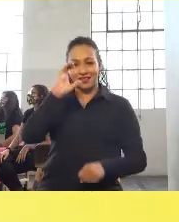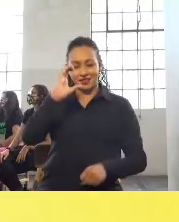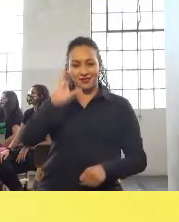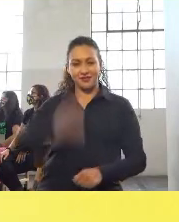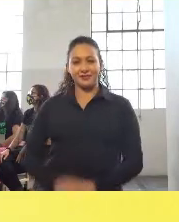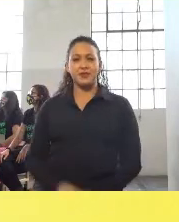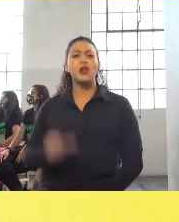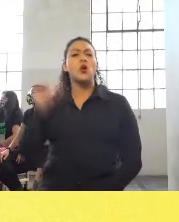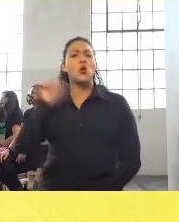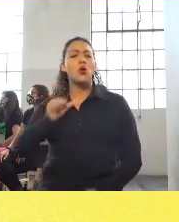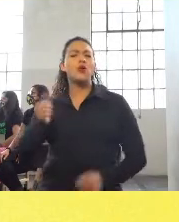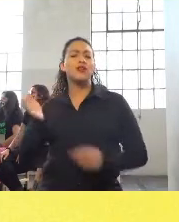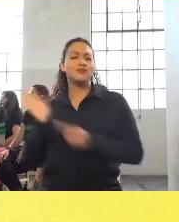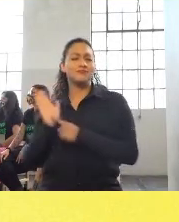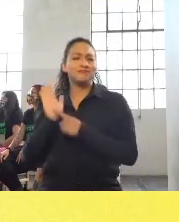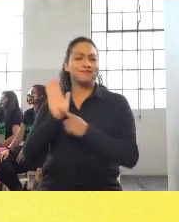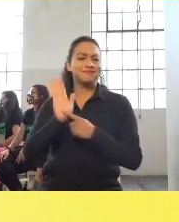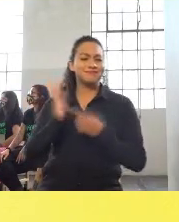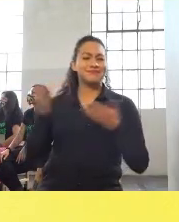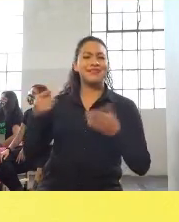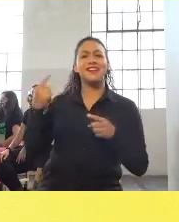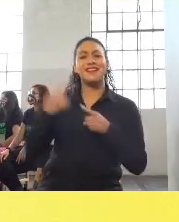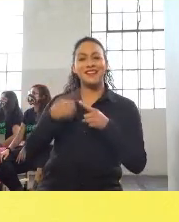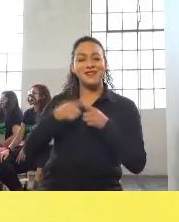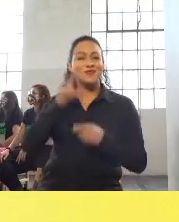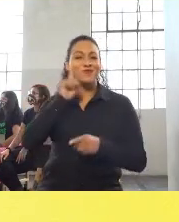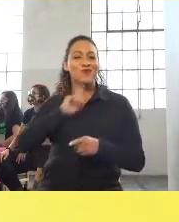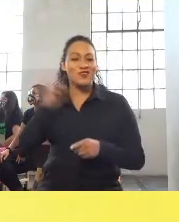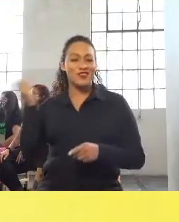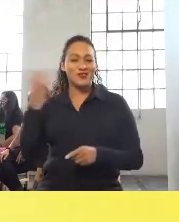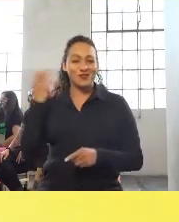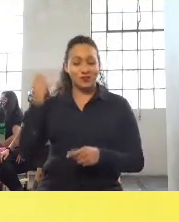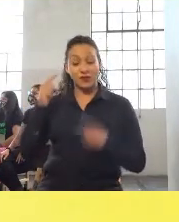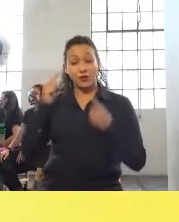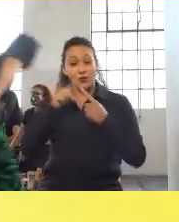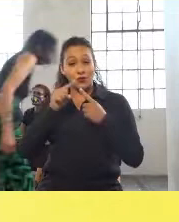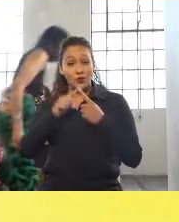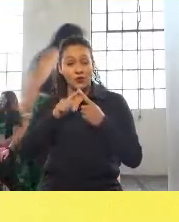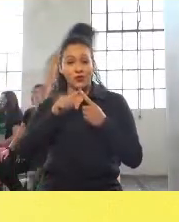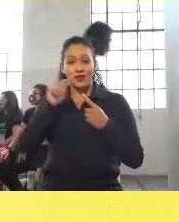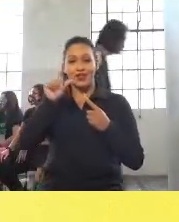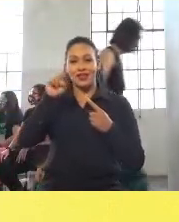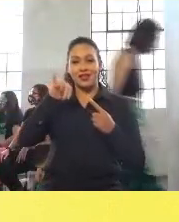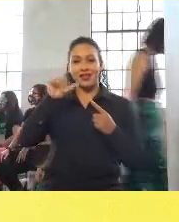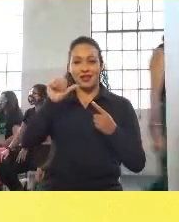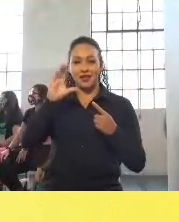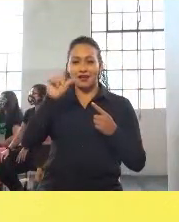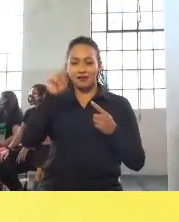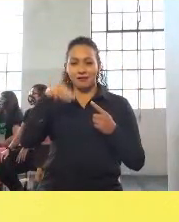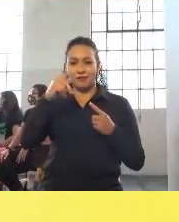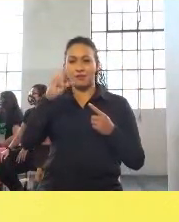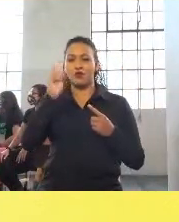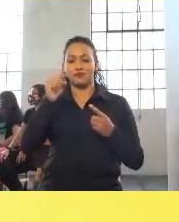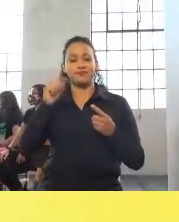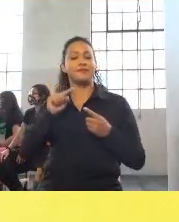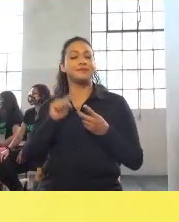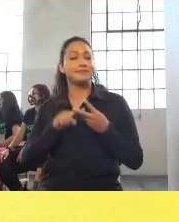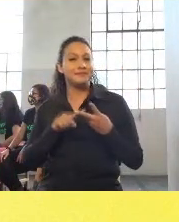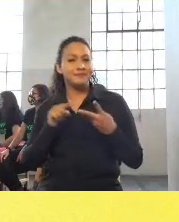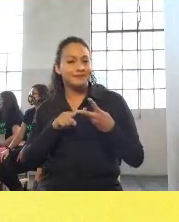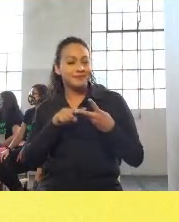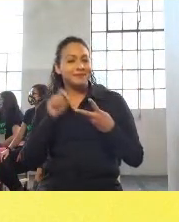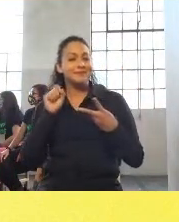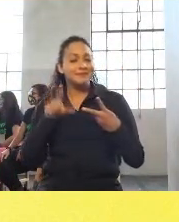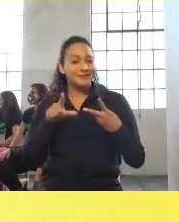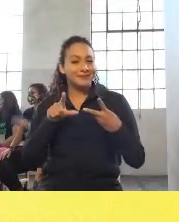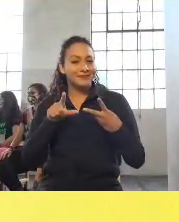Y hoy me toca presentar a nuestras moderadoras de la mesa. Una es Taina Campos, que también fue nuestra curadora. Y